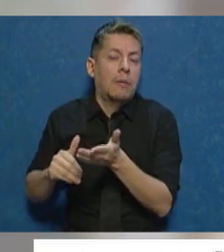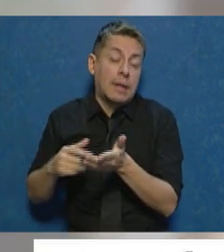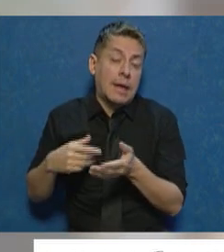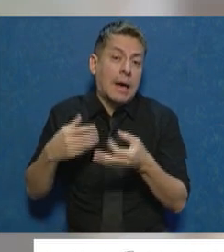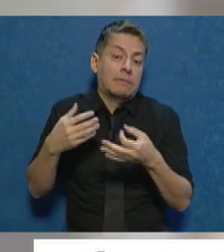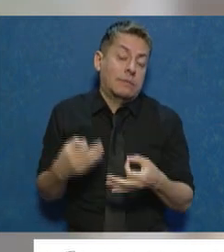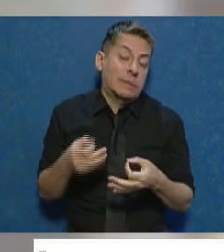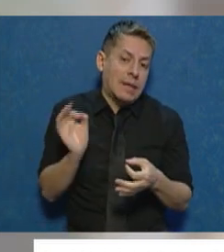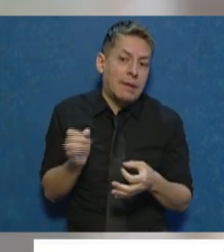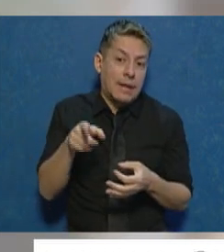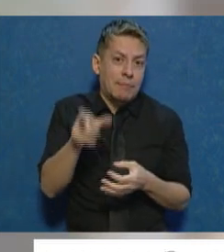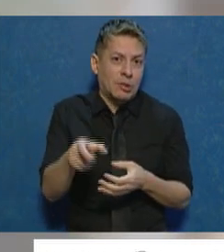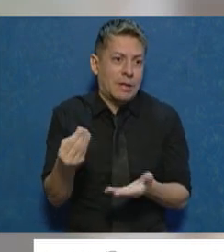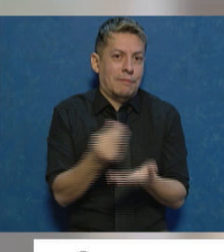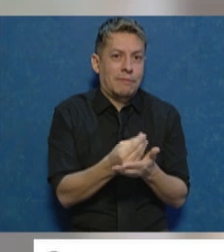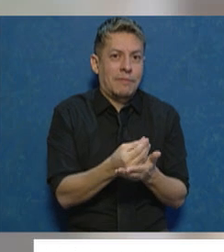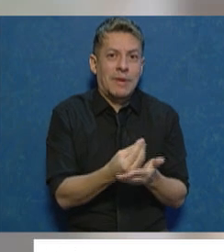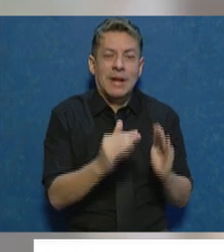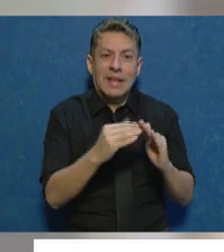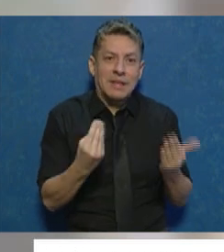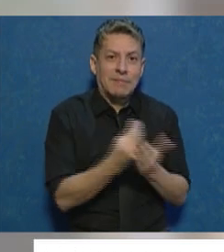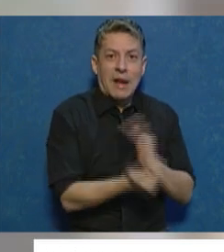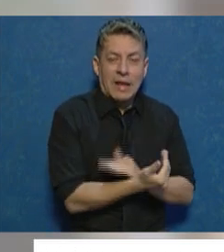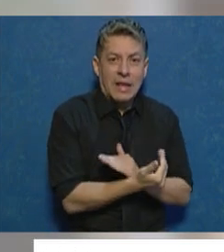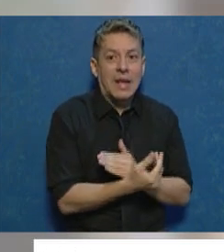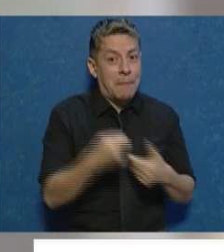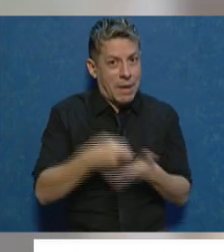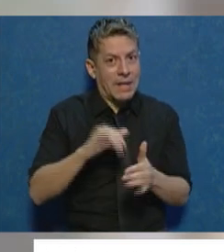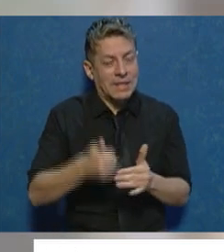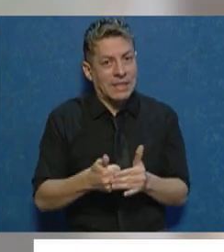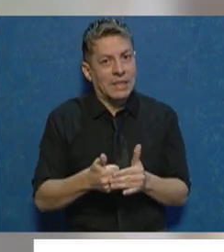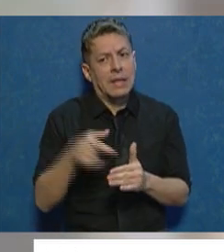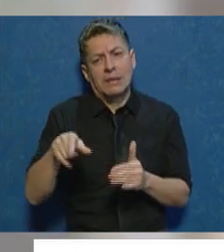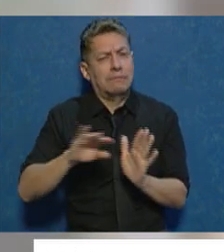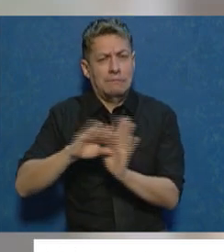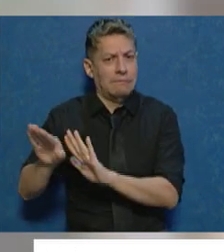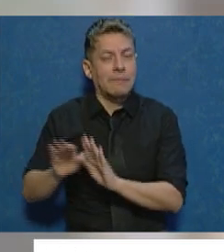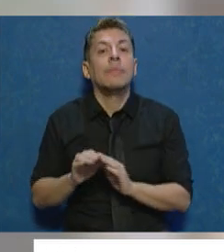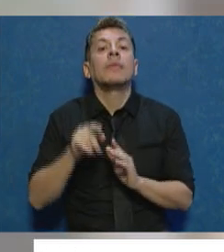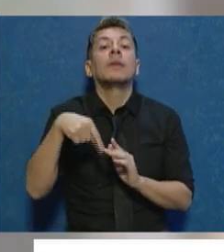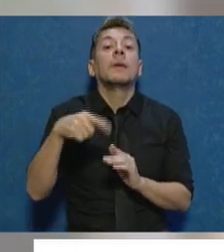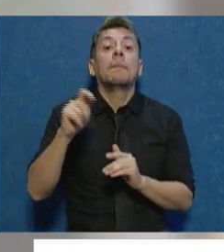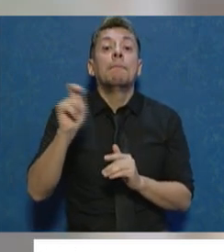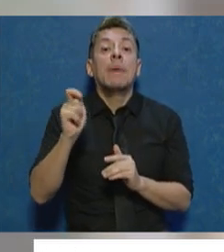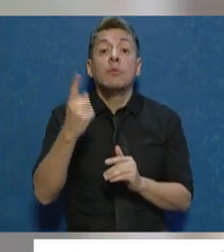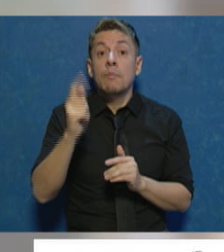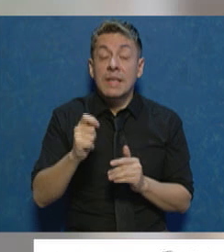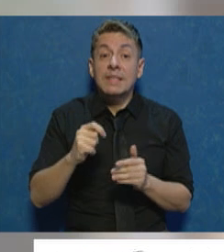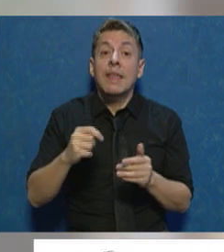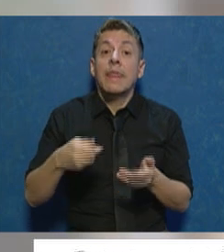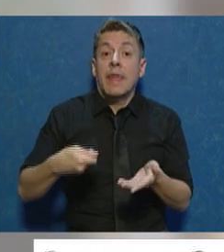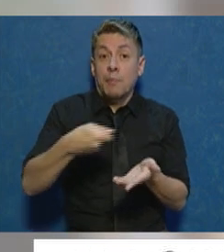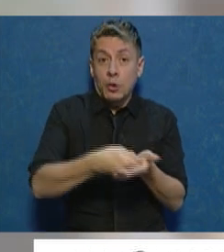poder pagar. Van a poder también, con el seguro de caución, asumir esta garantía. Y el mes de depósito, que habitualmente